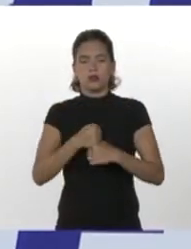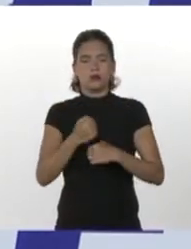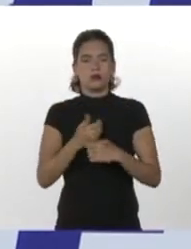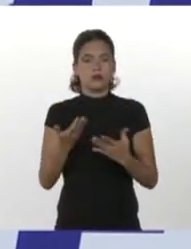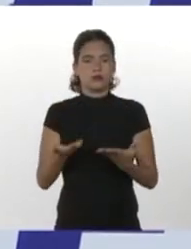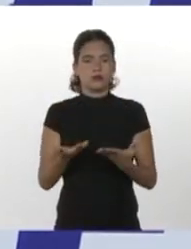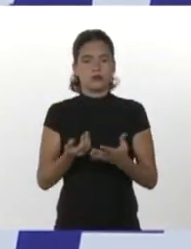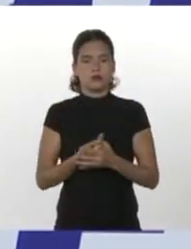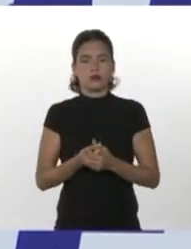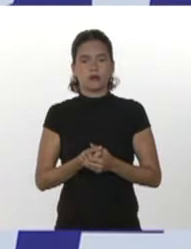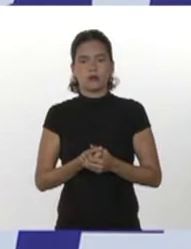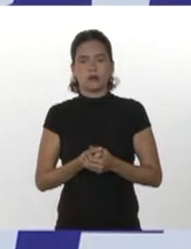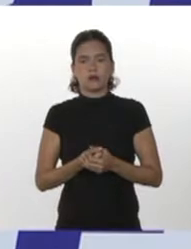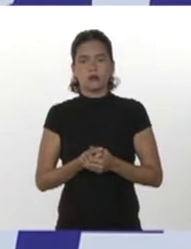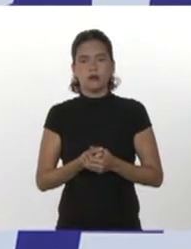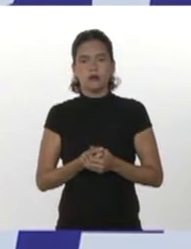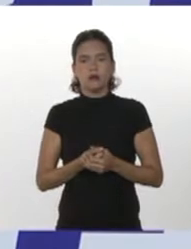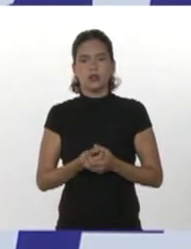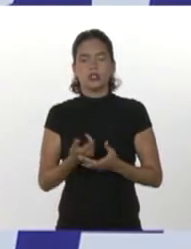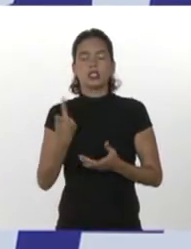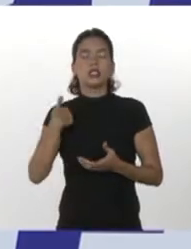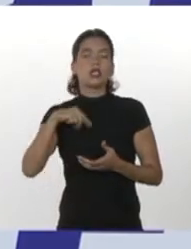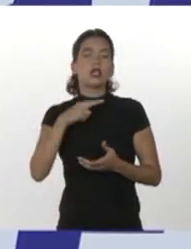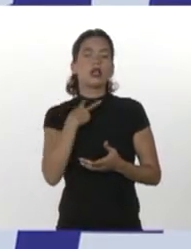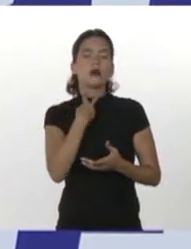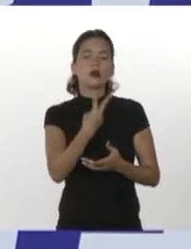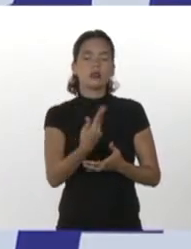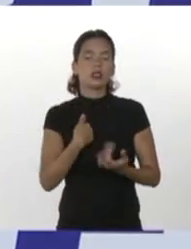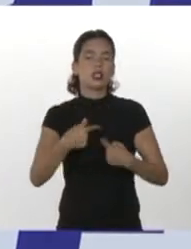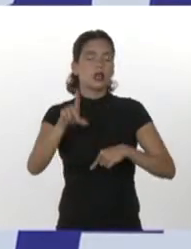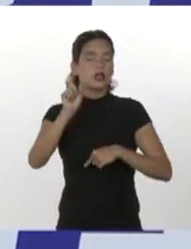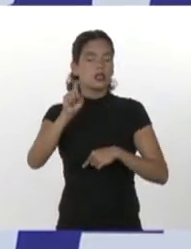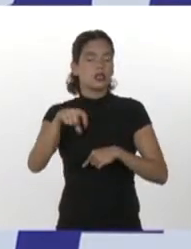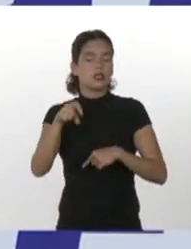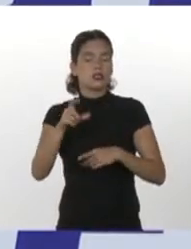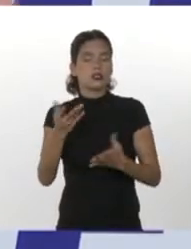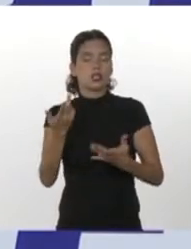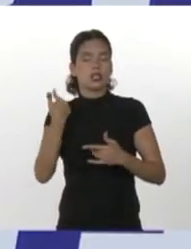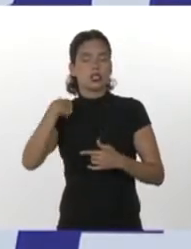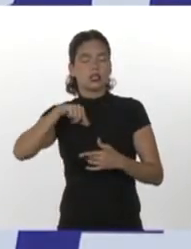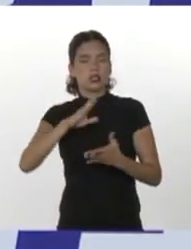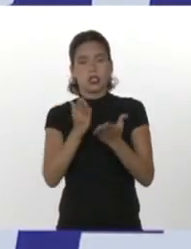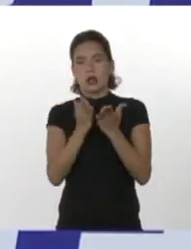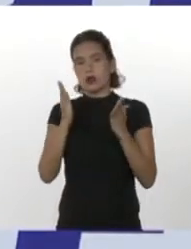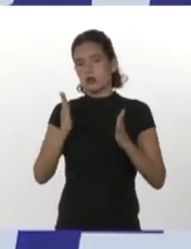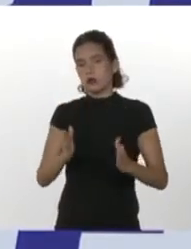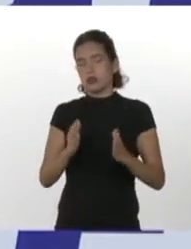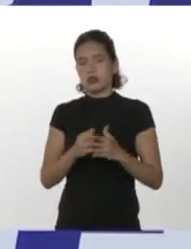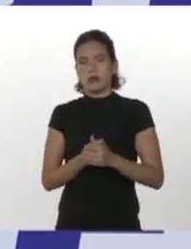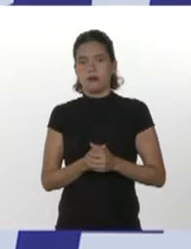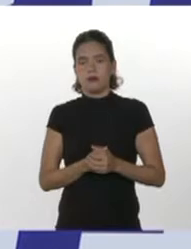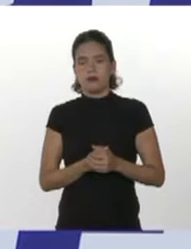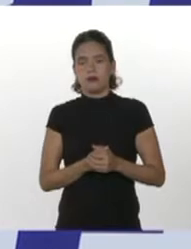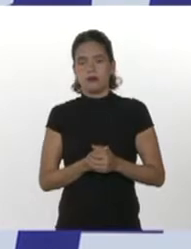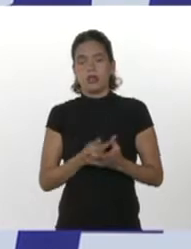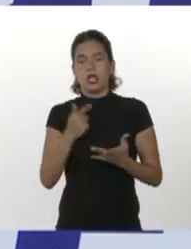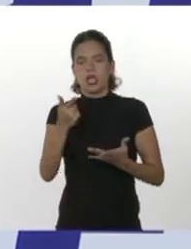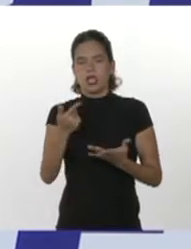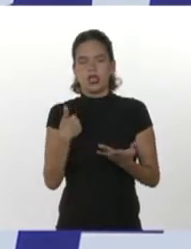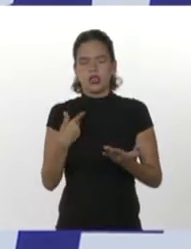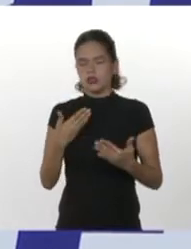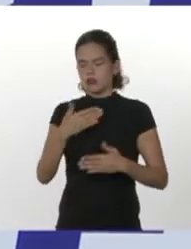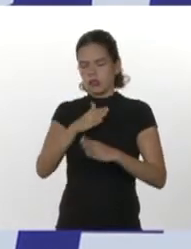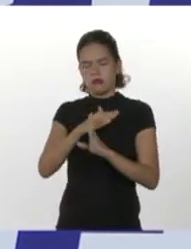de tener la vocería de las necesidades que tienen los estudiantes. Es ese